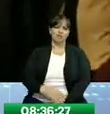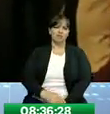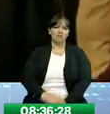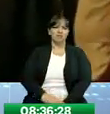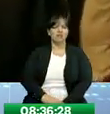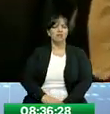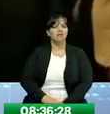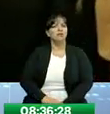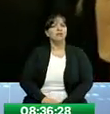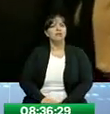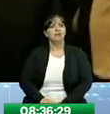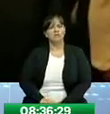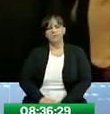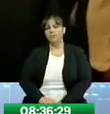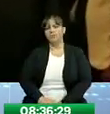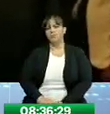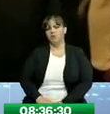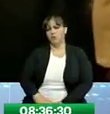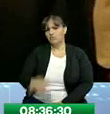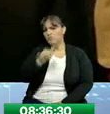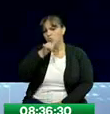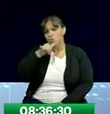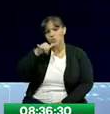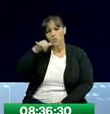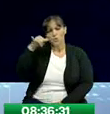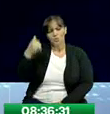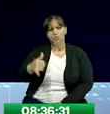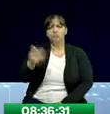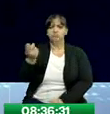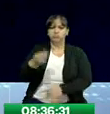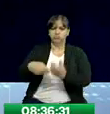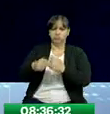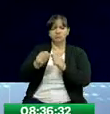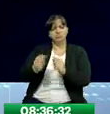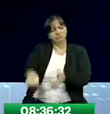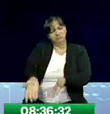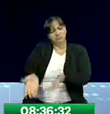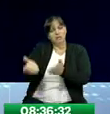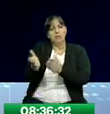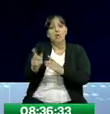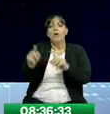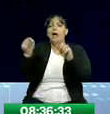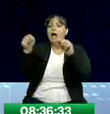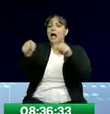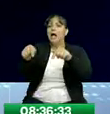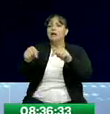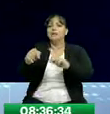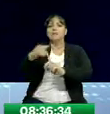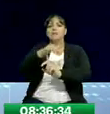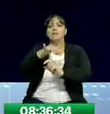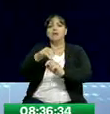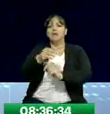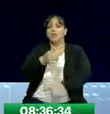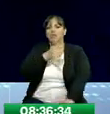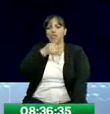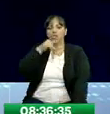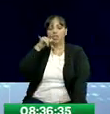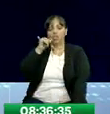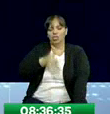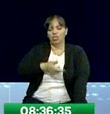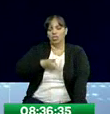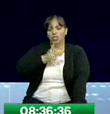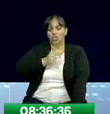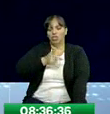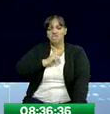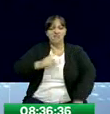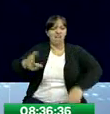tomen agua que vendan su cerveza pero que escojan y manden a otro lado a tomar que les parecería si donde estuviera en la casa de ellos haciendo